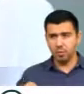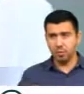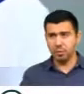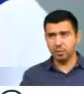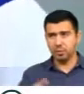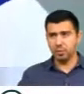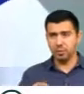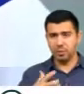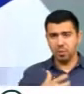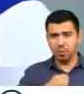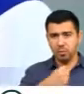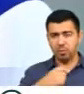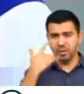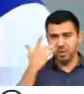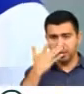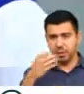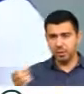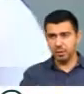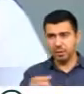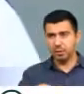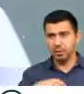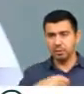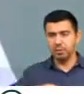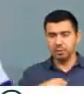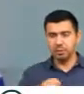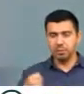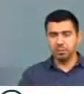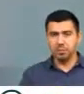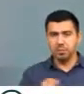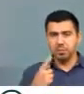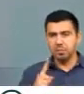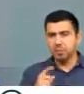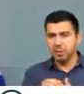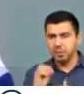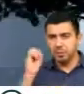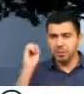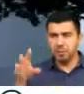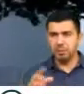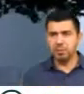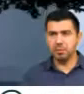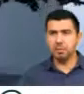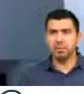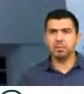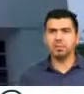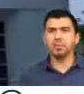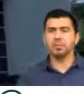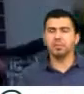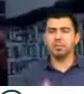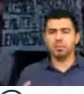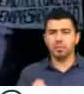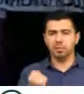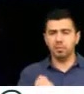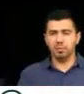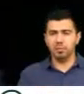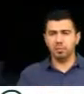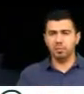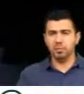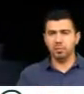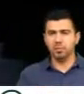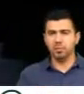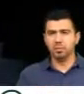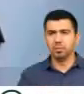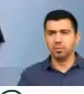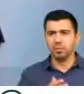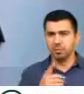bolsas negras y de alguna manera está metiendo a las plazas de mercado si se realizará un trabajo mancomunado con el área